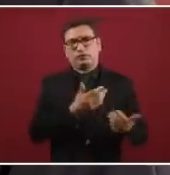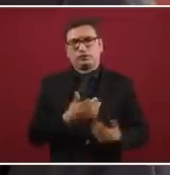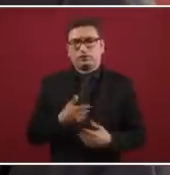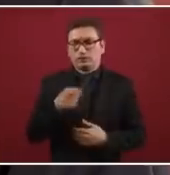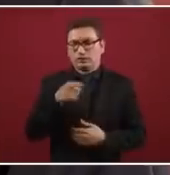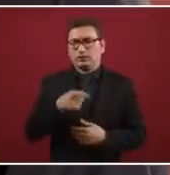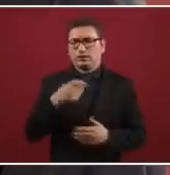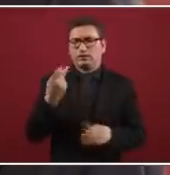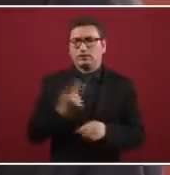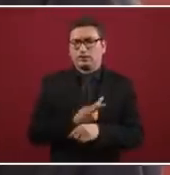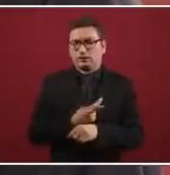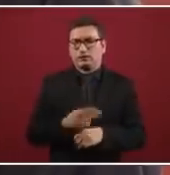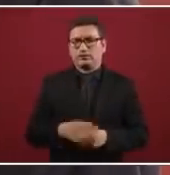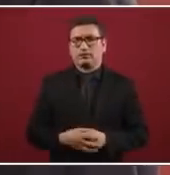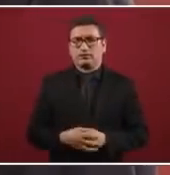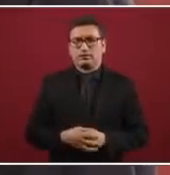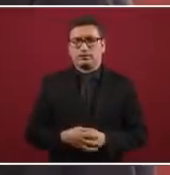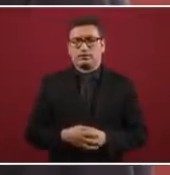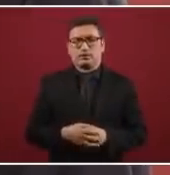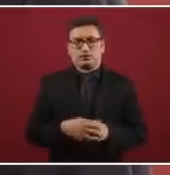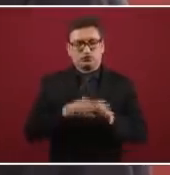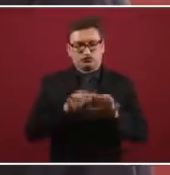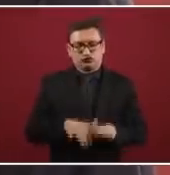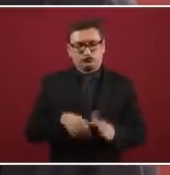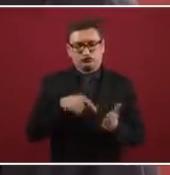al parecer no se hizo